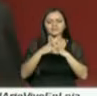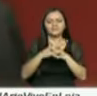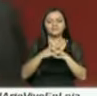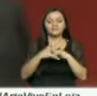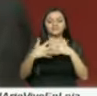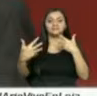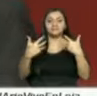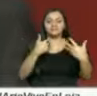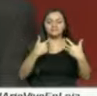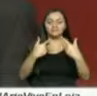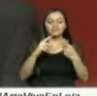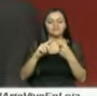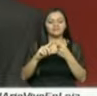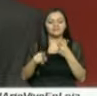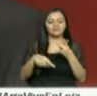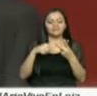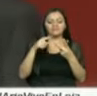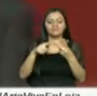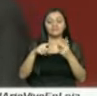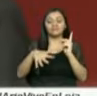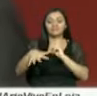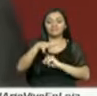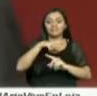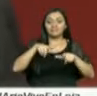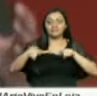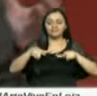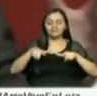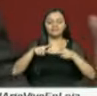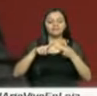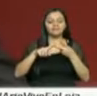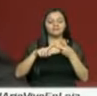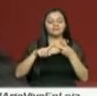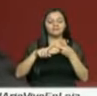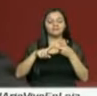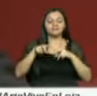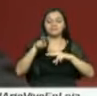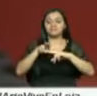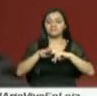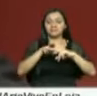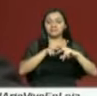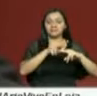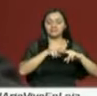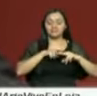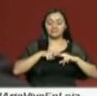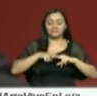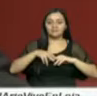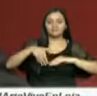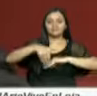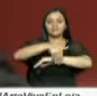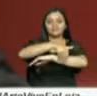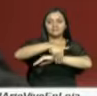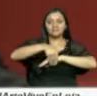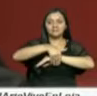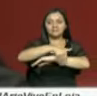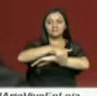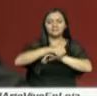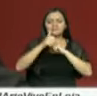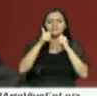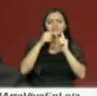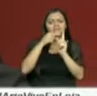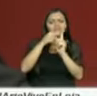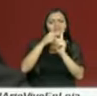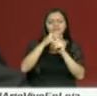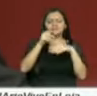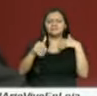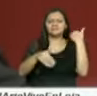los teatros, en las plazas, desde las butacas, desde las calles, el espíritu